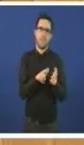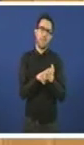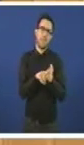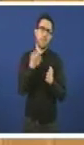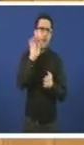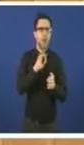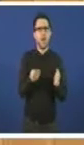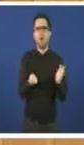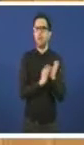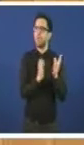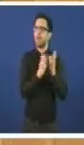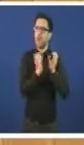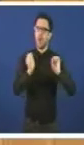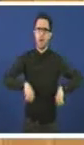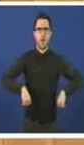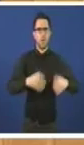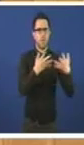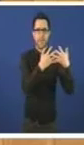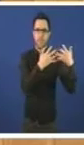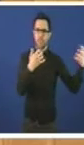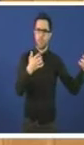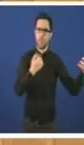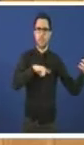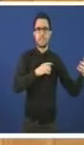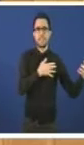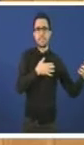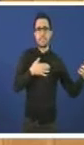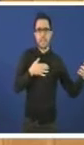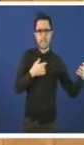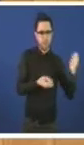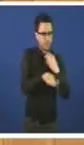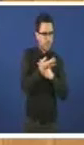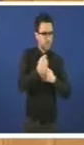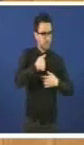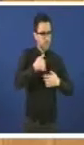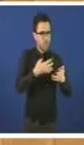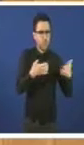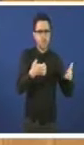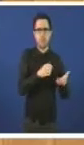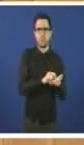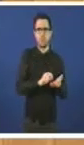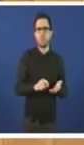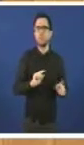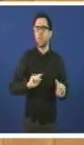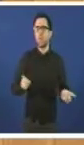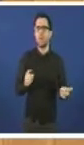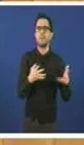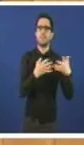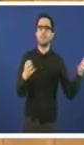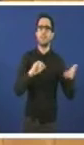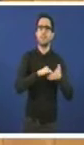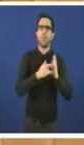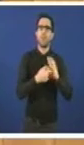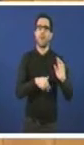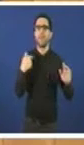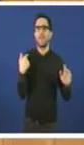porque non é o noso texto que figura de emoción no uno programado benegá no el texto del plan xeral de normalización de la lengua